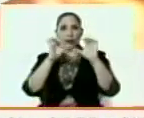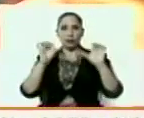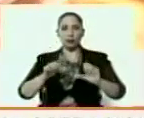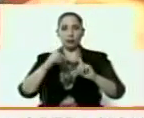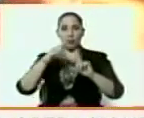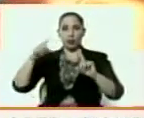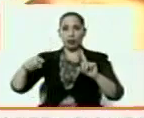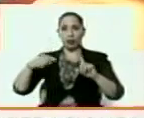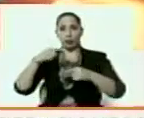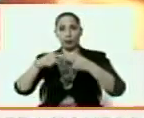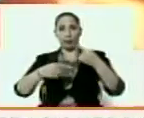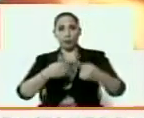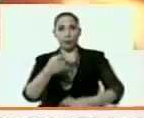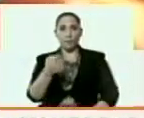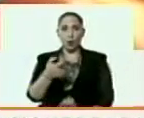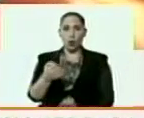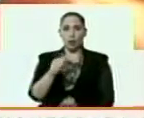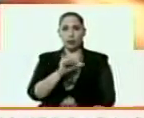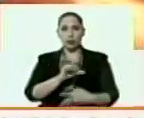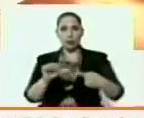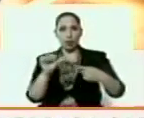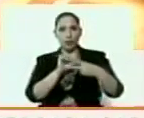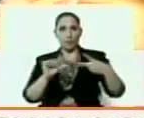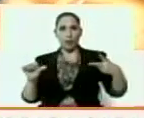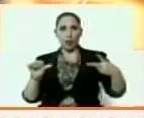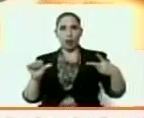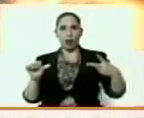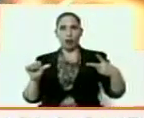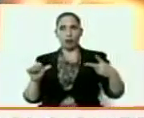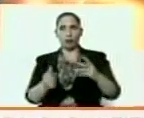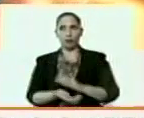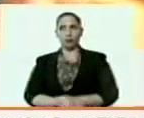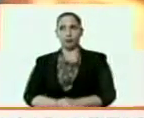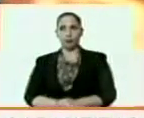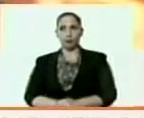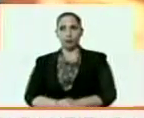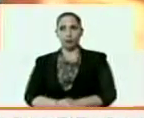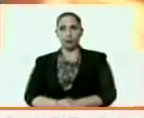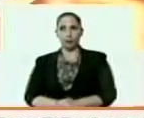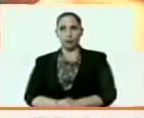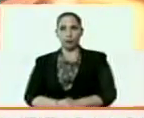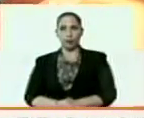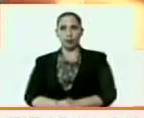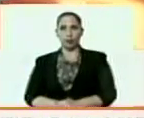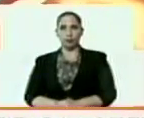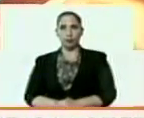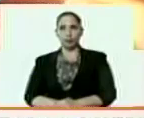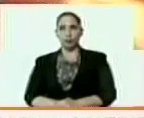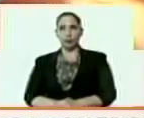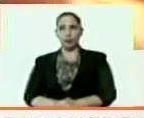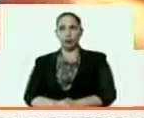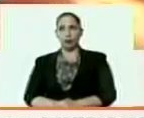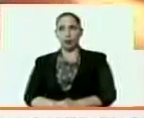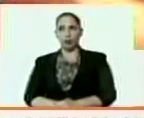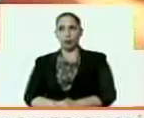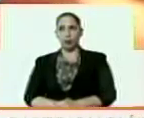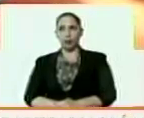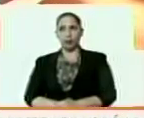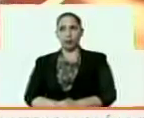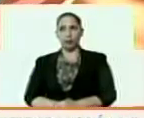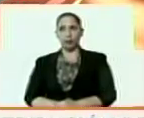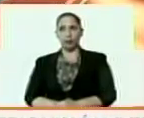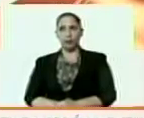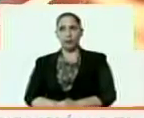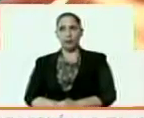pocas semanas, yo te diría, no voy a decirte exactamente los días para no alentar al enemigo, pero yo te diría que en pocas semanas